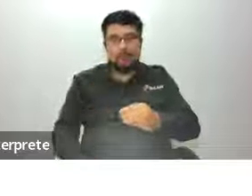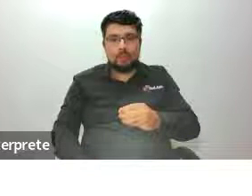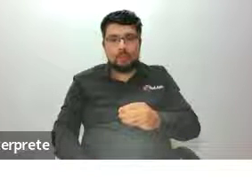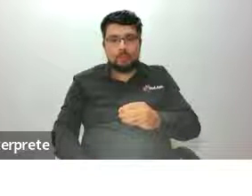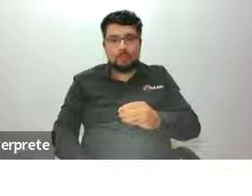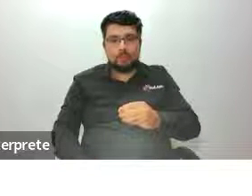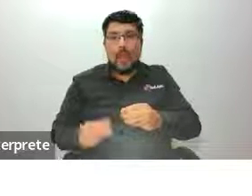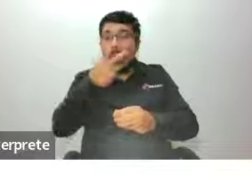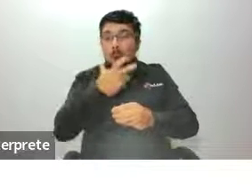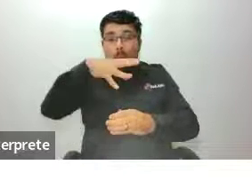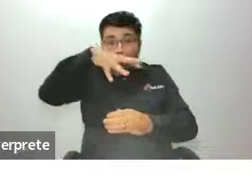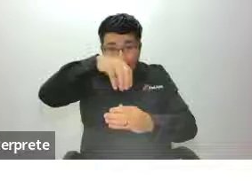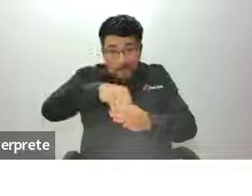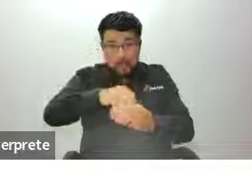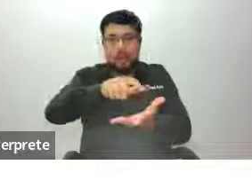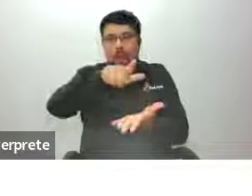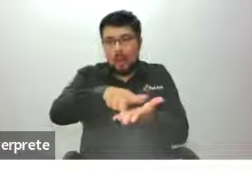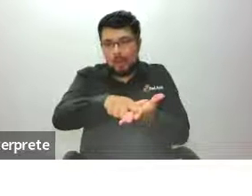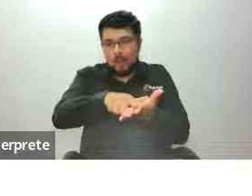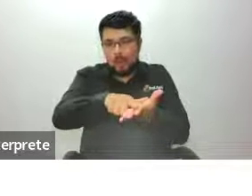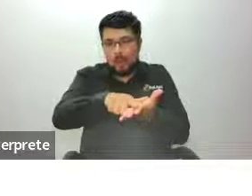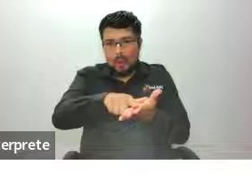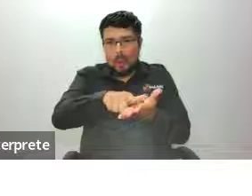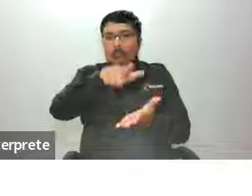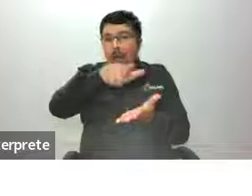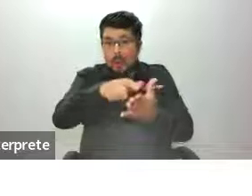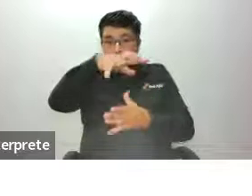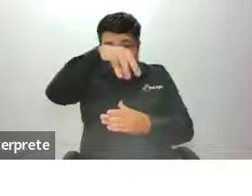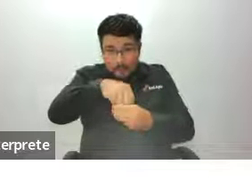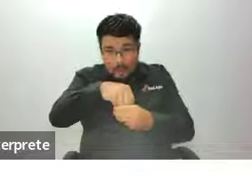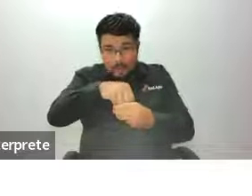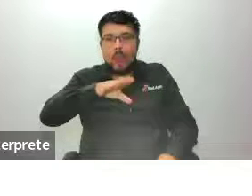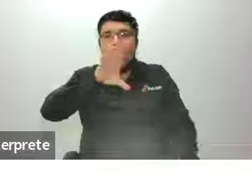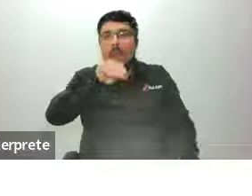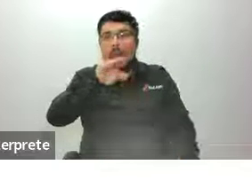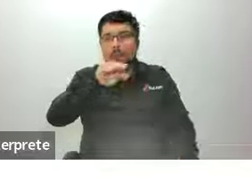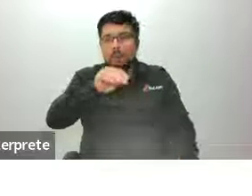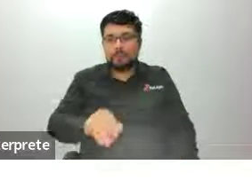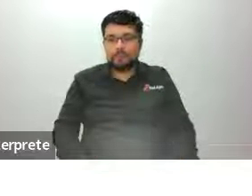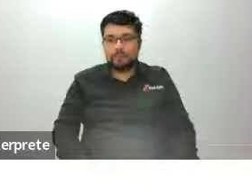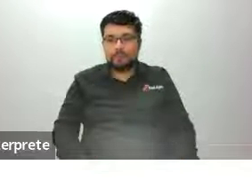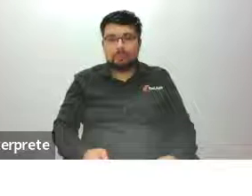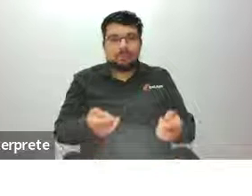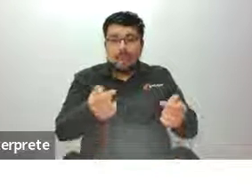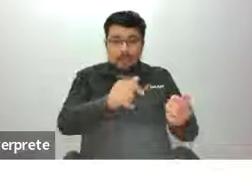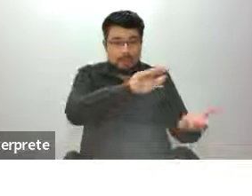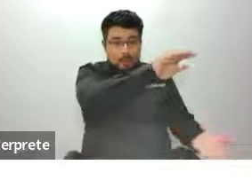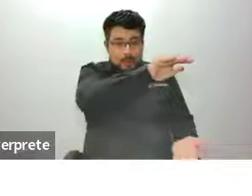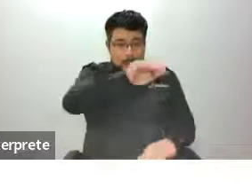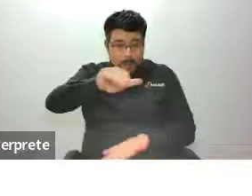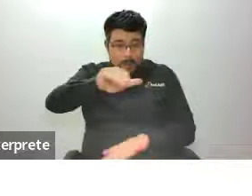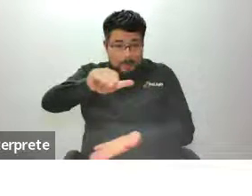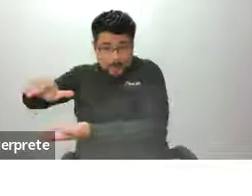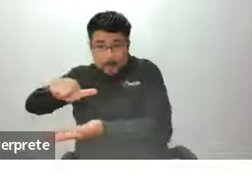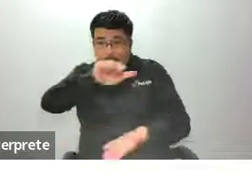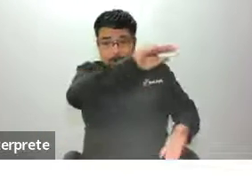interior del lenguaje la lengua, al interior de la lengua el habla. Por lo tanto, el habla sería lo más preciso,